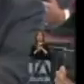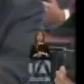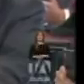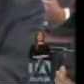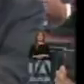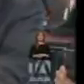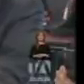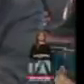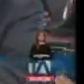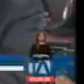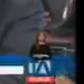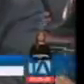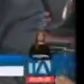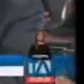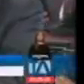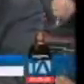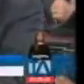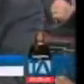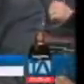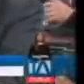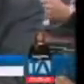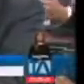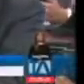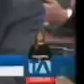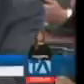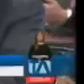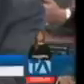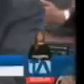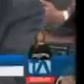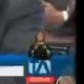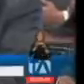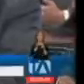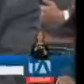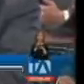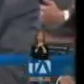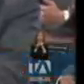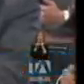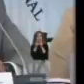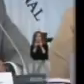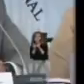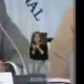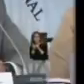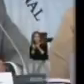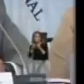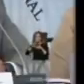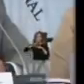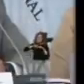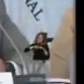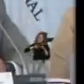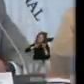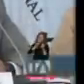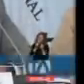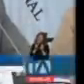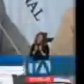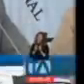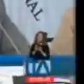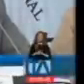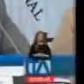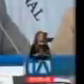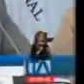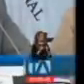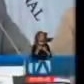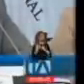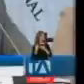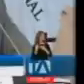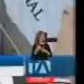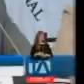va a haber o no va a haber un ajuste adicional en este año o en los próximos años. que hay que hacer un ajuste, pero un ajuste responsable,